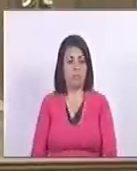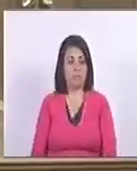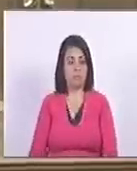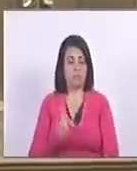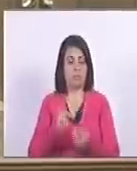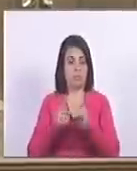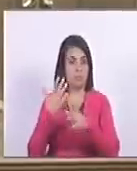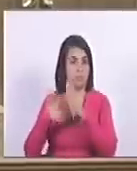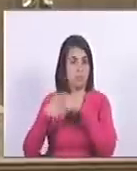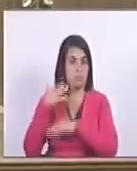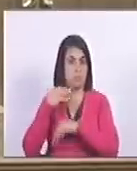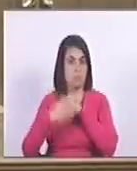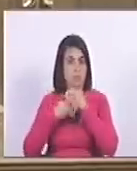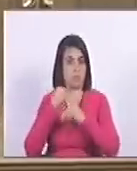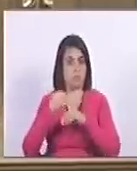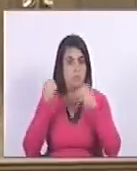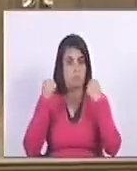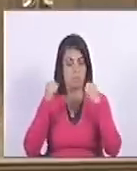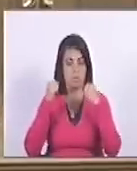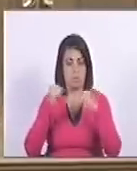algún momento ejercieron;